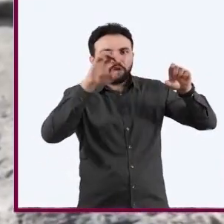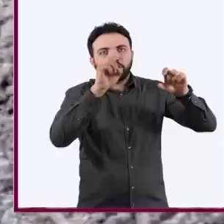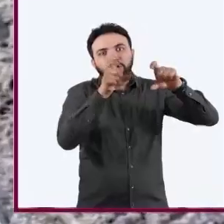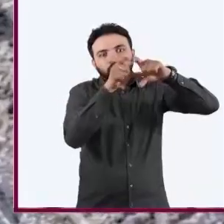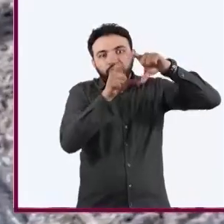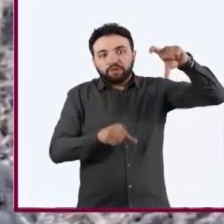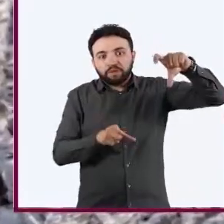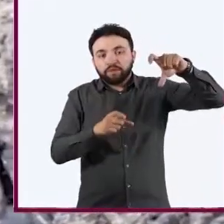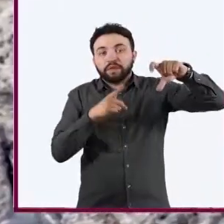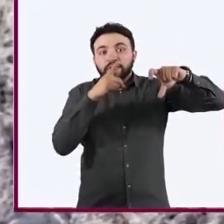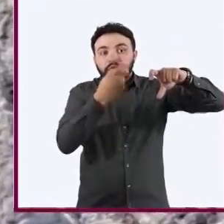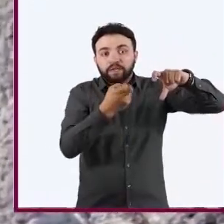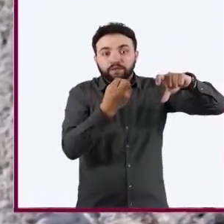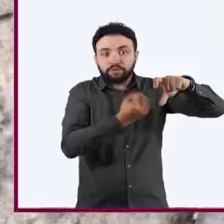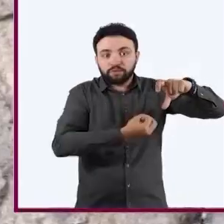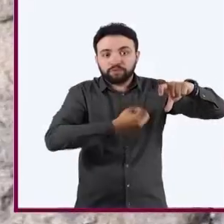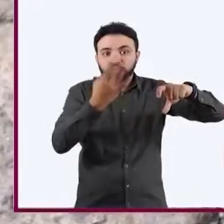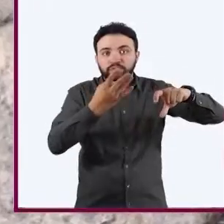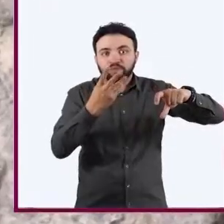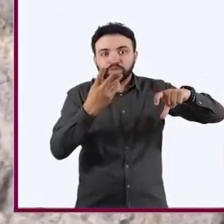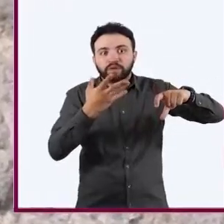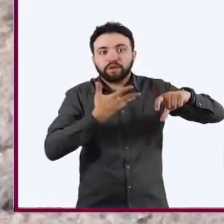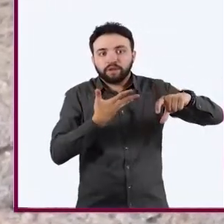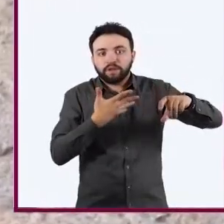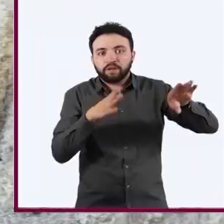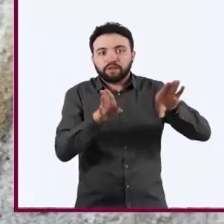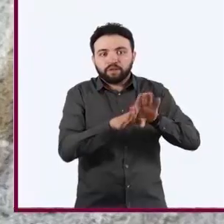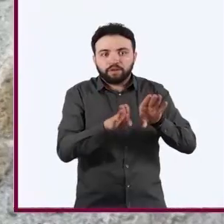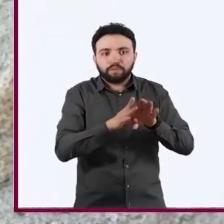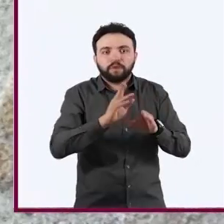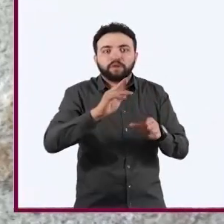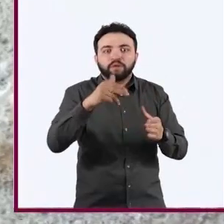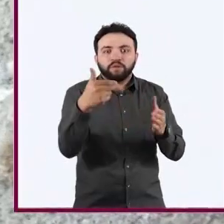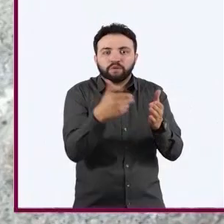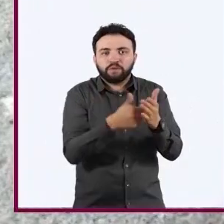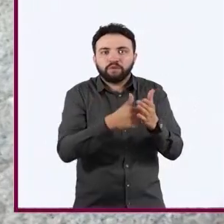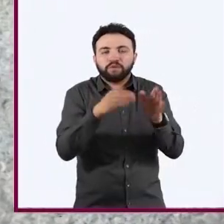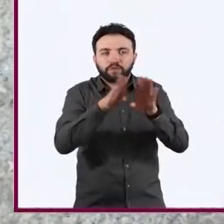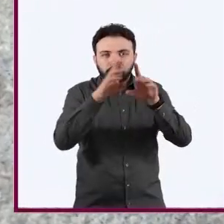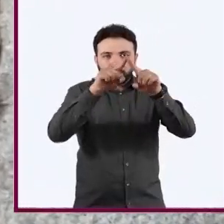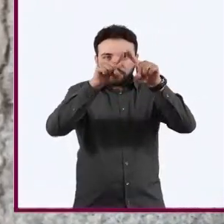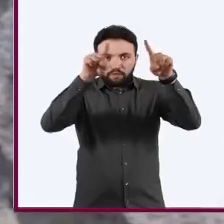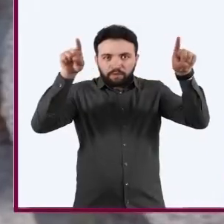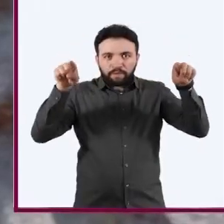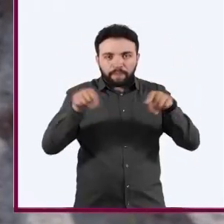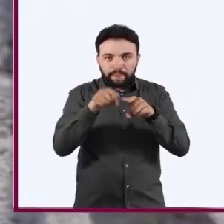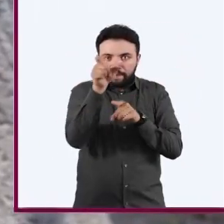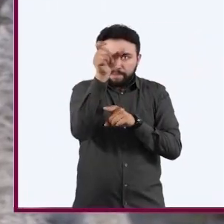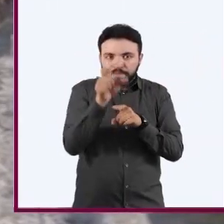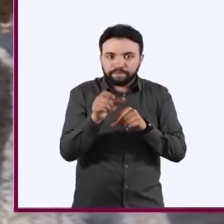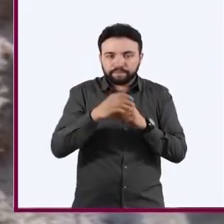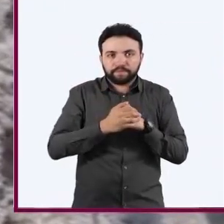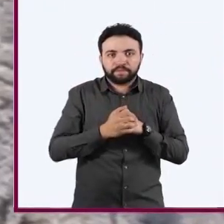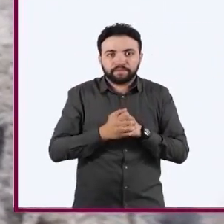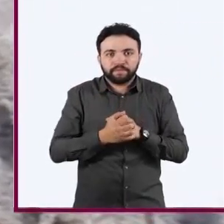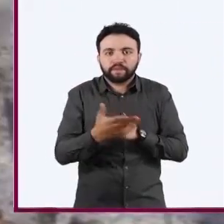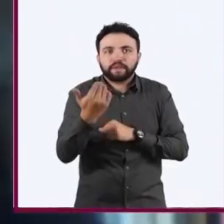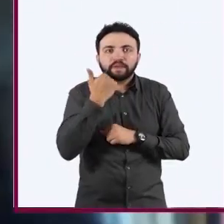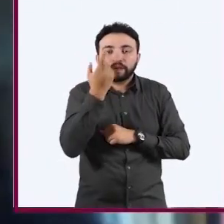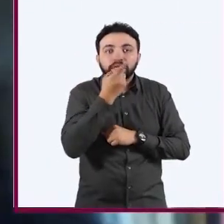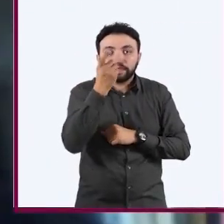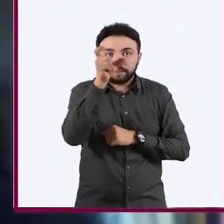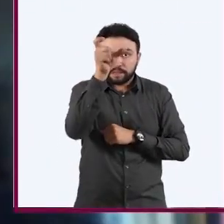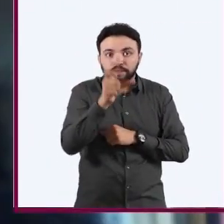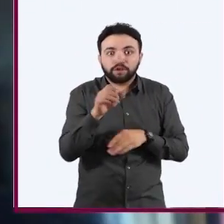una barra, todos los que tienen numeral, que vienen generalmente en un cartucho, dentro de un cartucho, dentro de un recuadro, y ellos nos